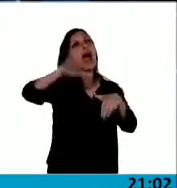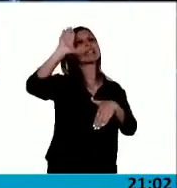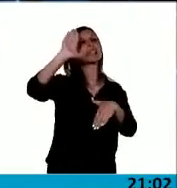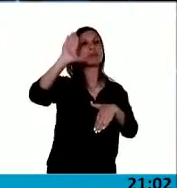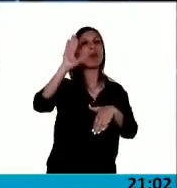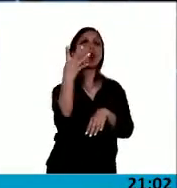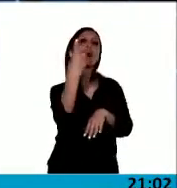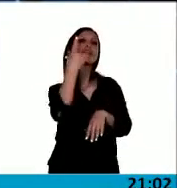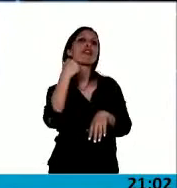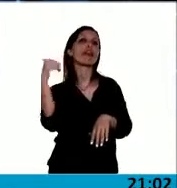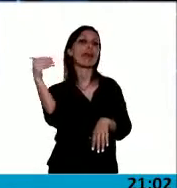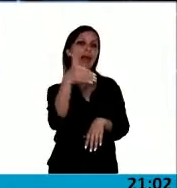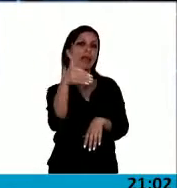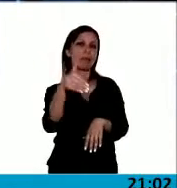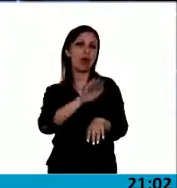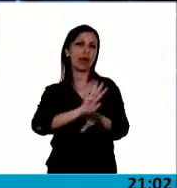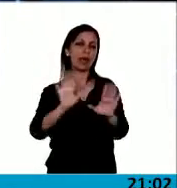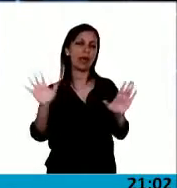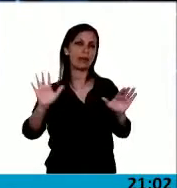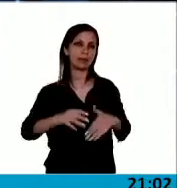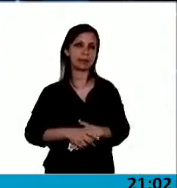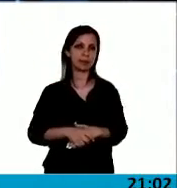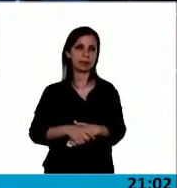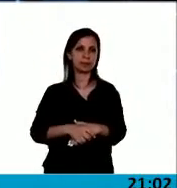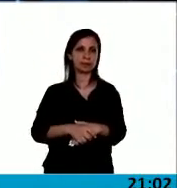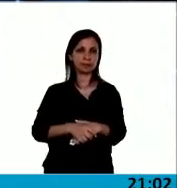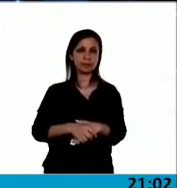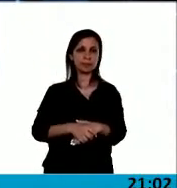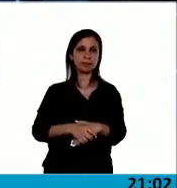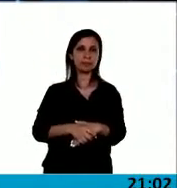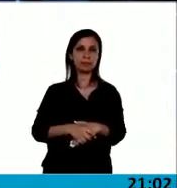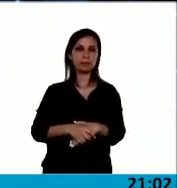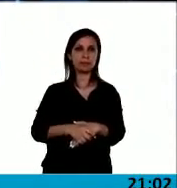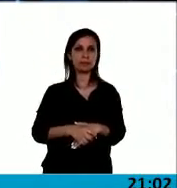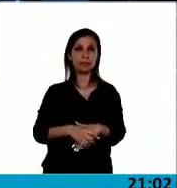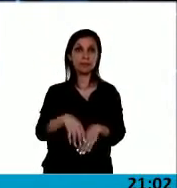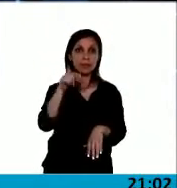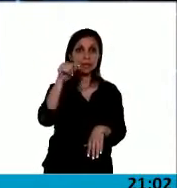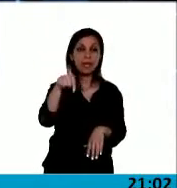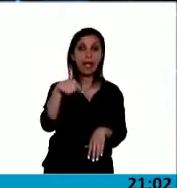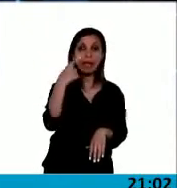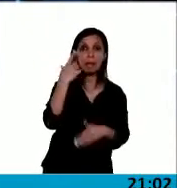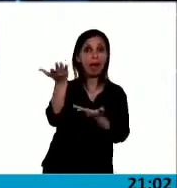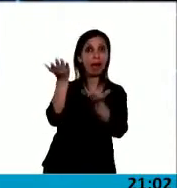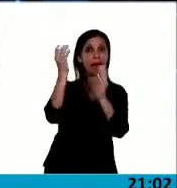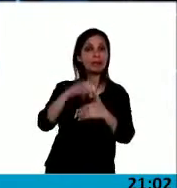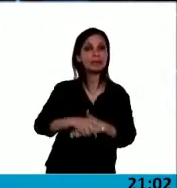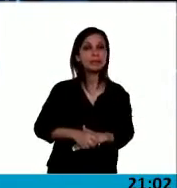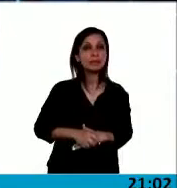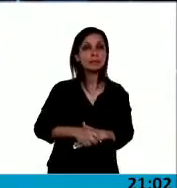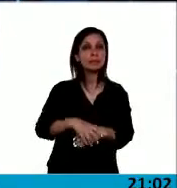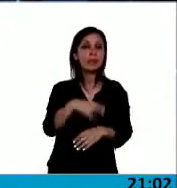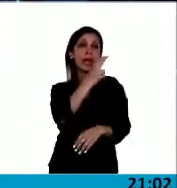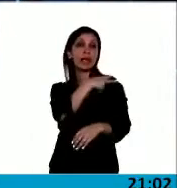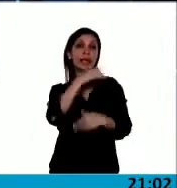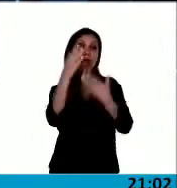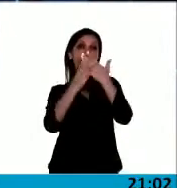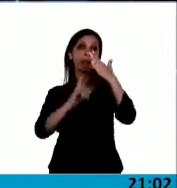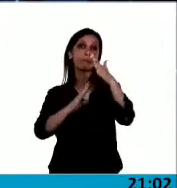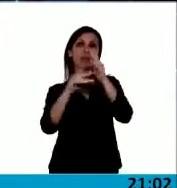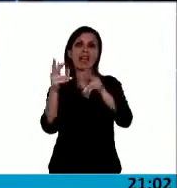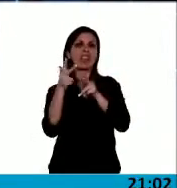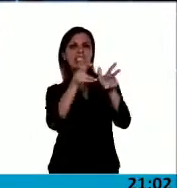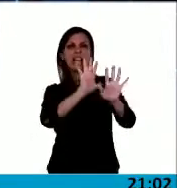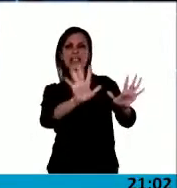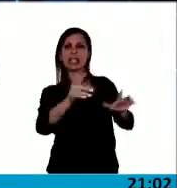en cargar los datos. Y ahí lo tenemos al jefe de gabinete diciendo esas barbaridades